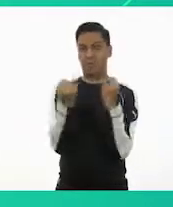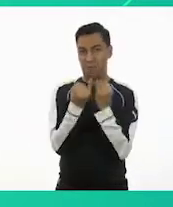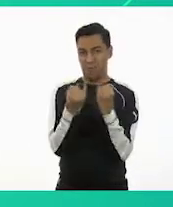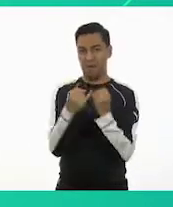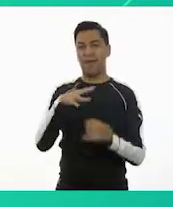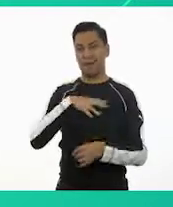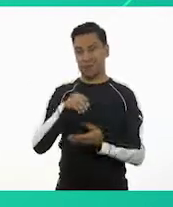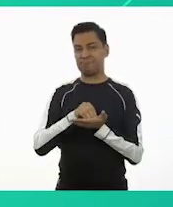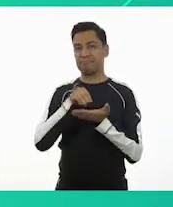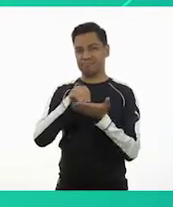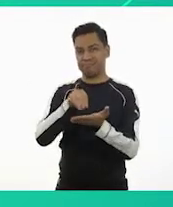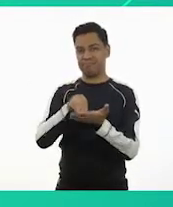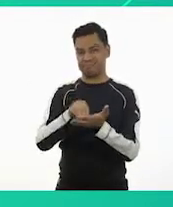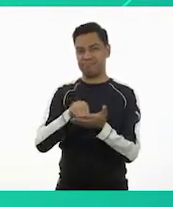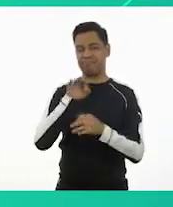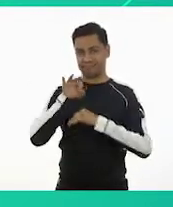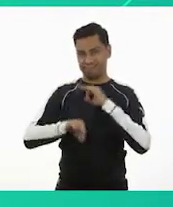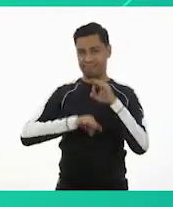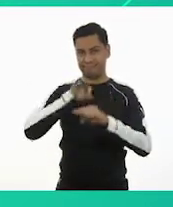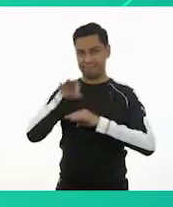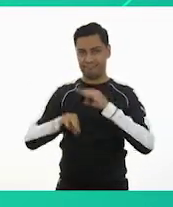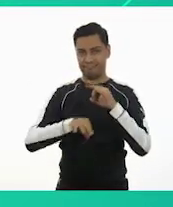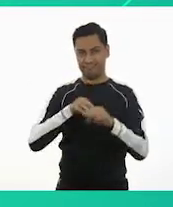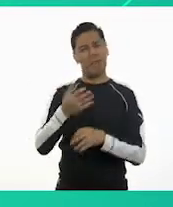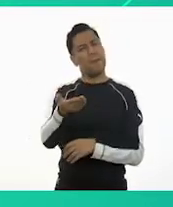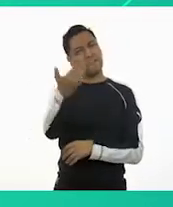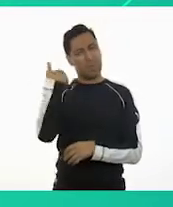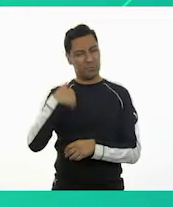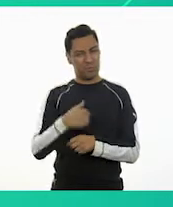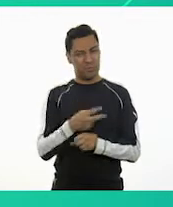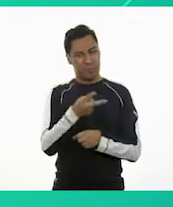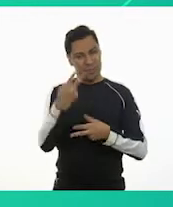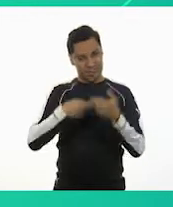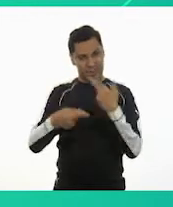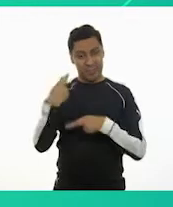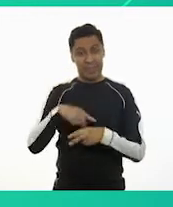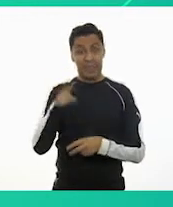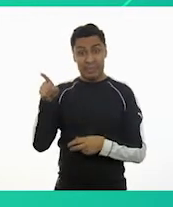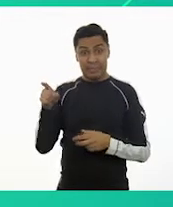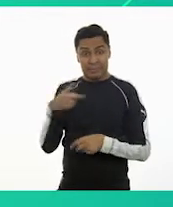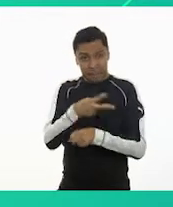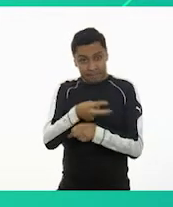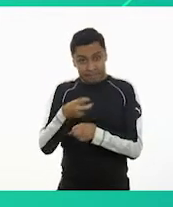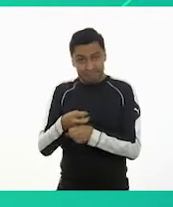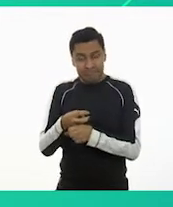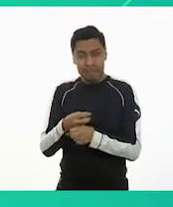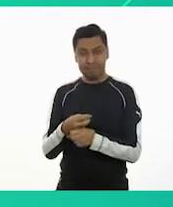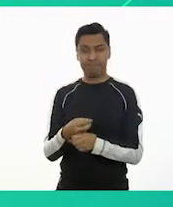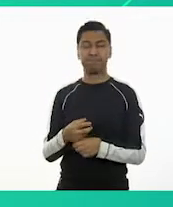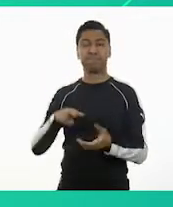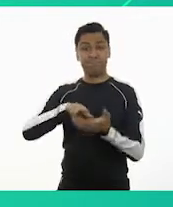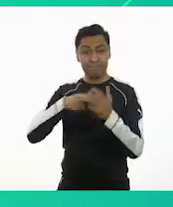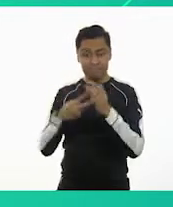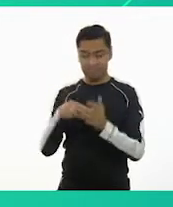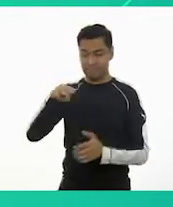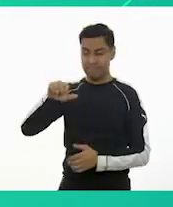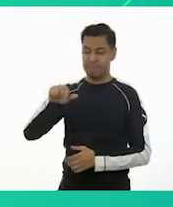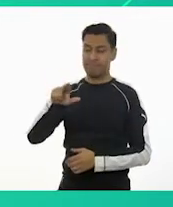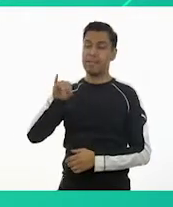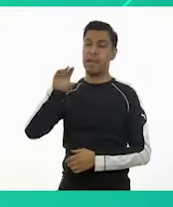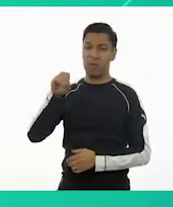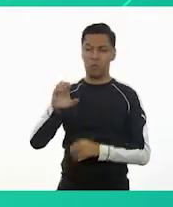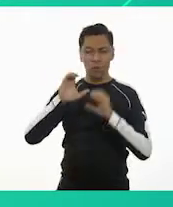silvestre. Regresemos con nuestro invitado. Ingeniero Mario, ¿vale la pena preservar una especie que después de